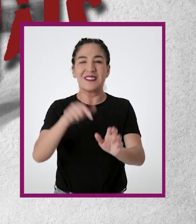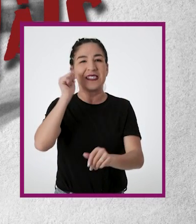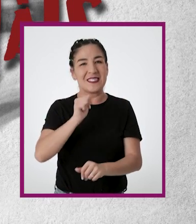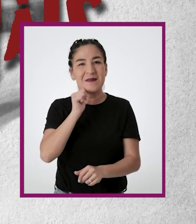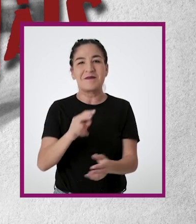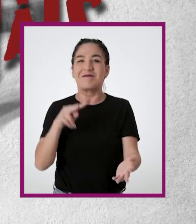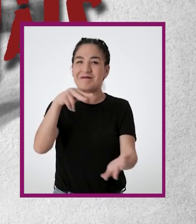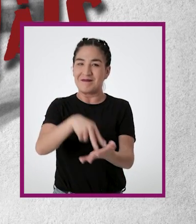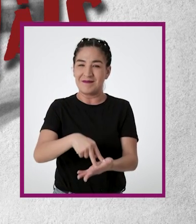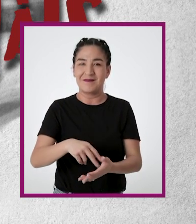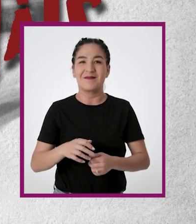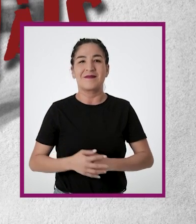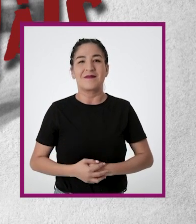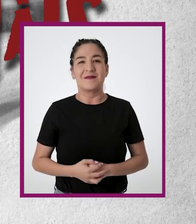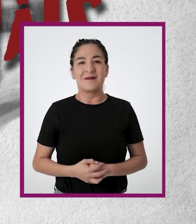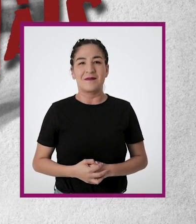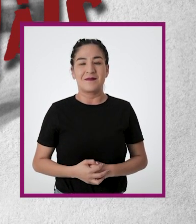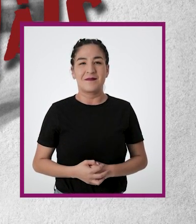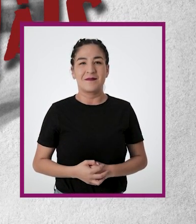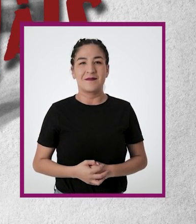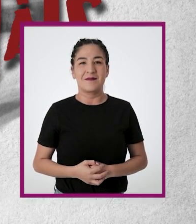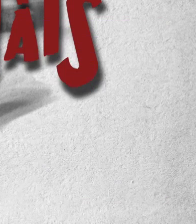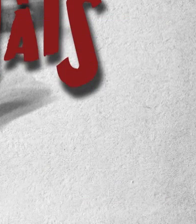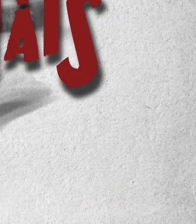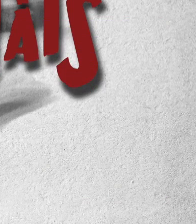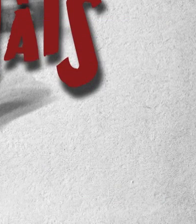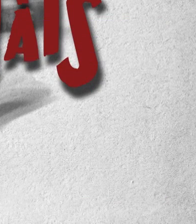el omnipresente.